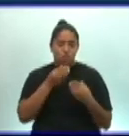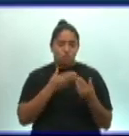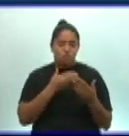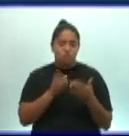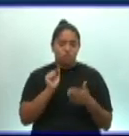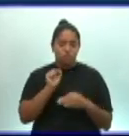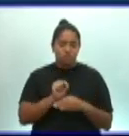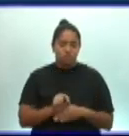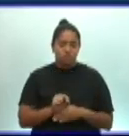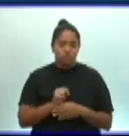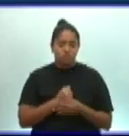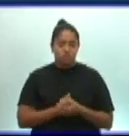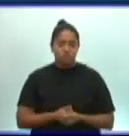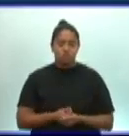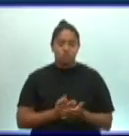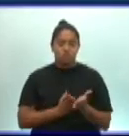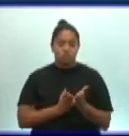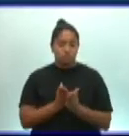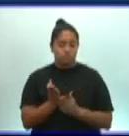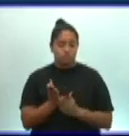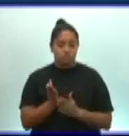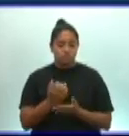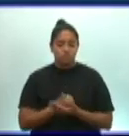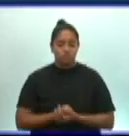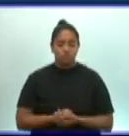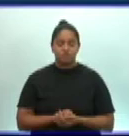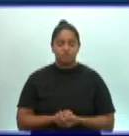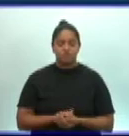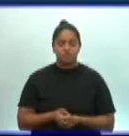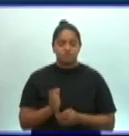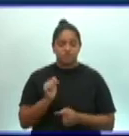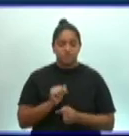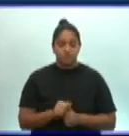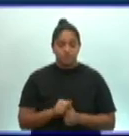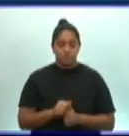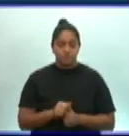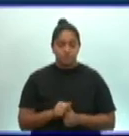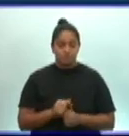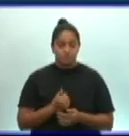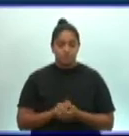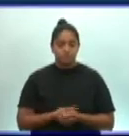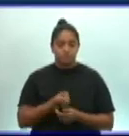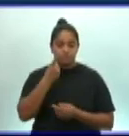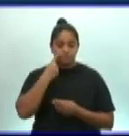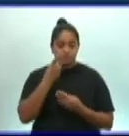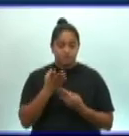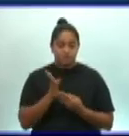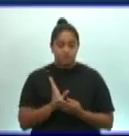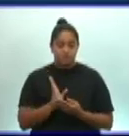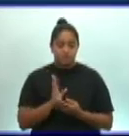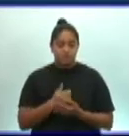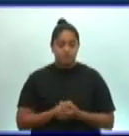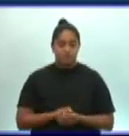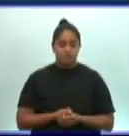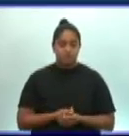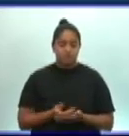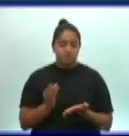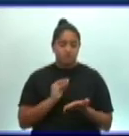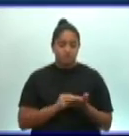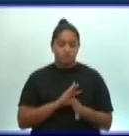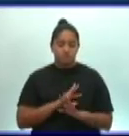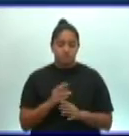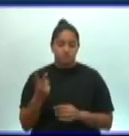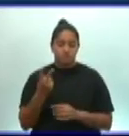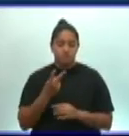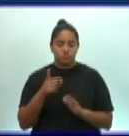llama aceleración centrípeta. Bien, ahora la expresión que aparece en pantalla es la expresión ya proyectada de la segunda ley del